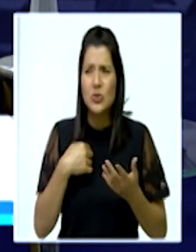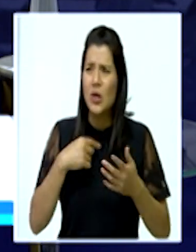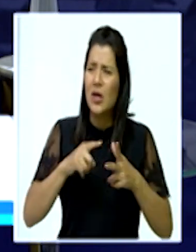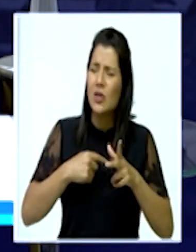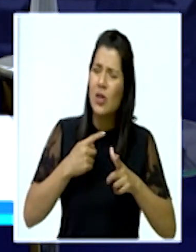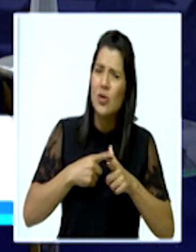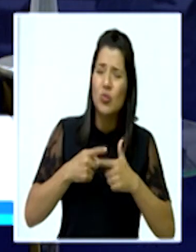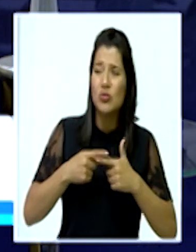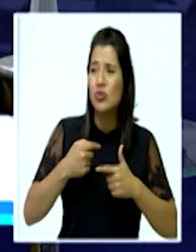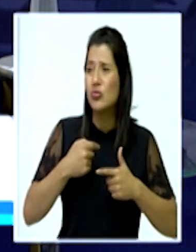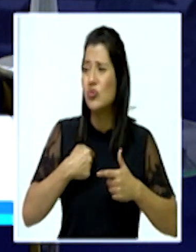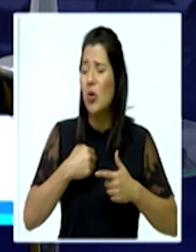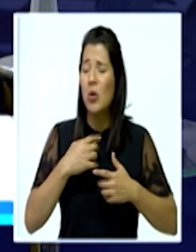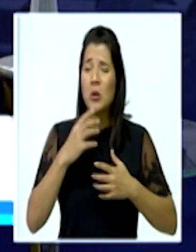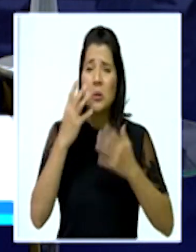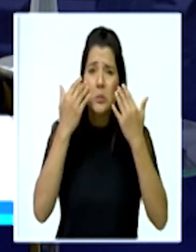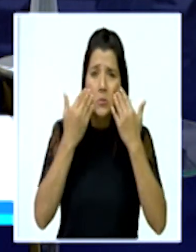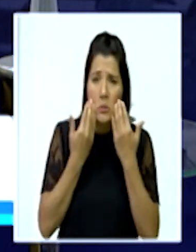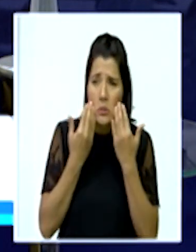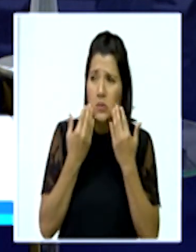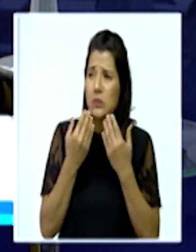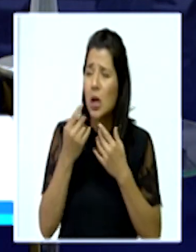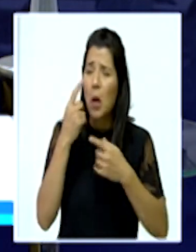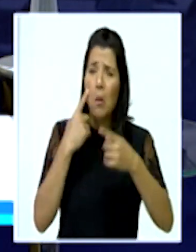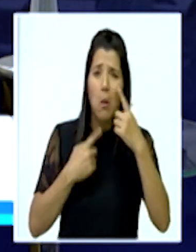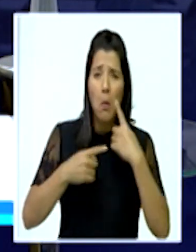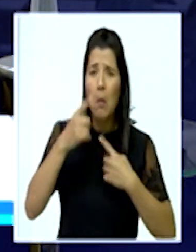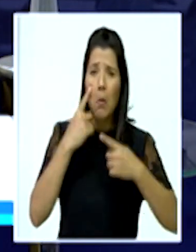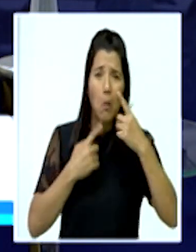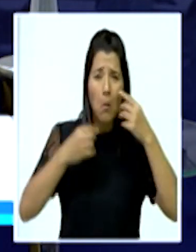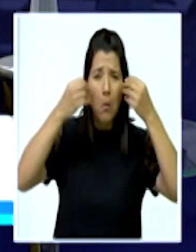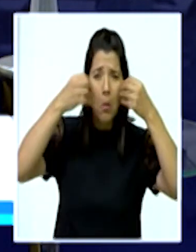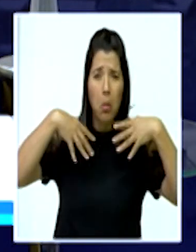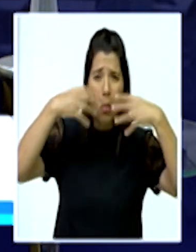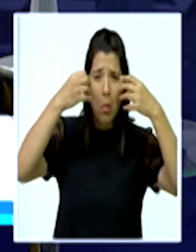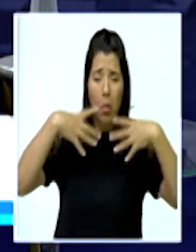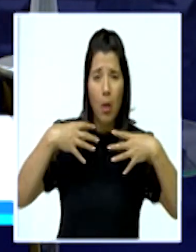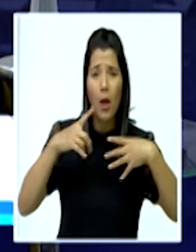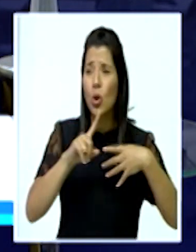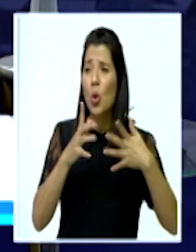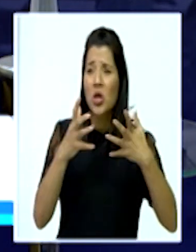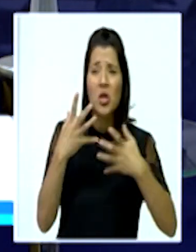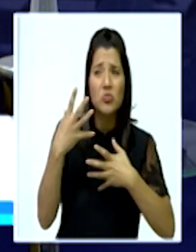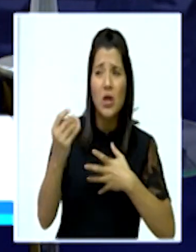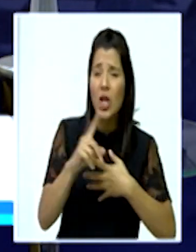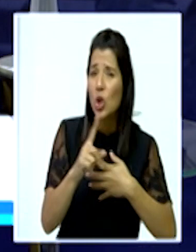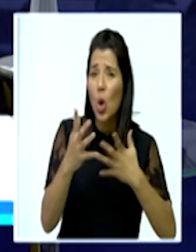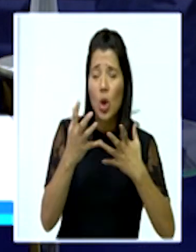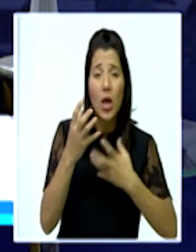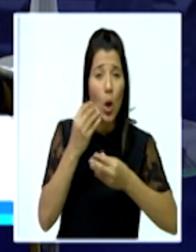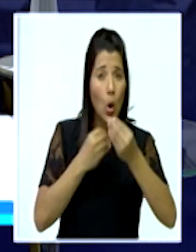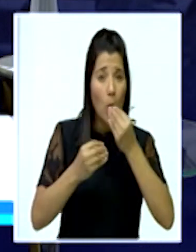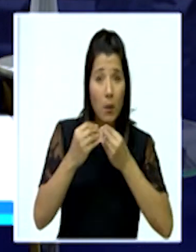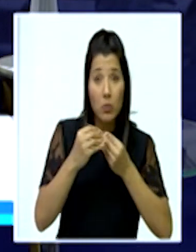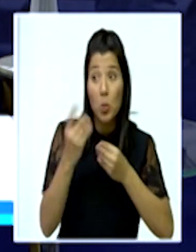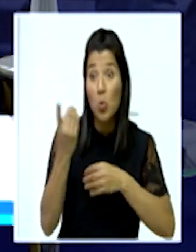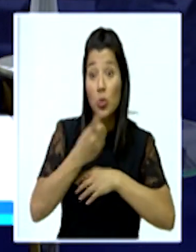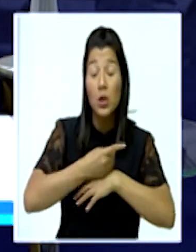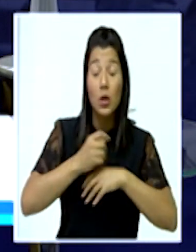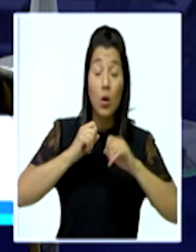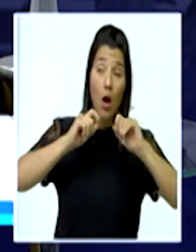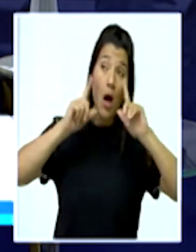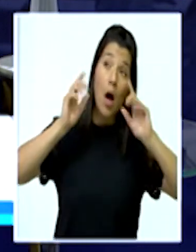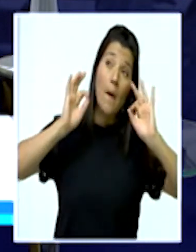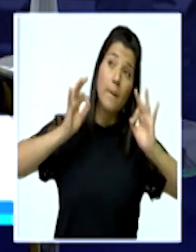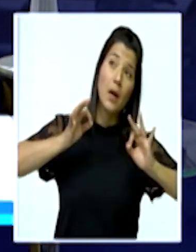y no quiero salir, no quiero comer. Y eso va fluctuando. De repente un día amanecí muy bien y me volví